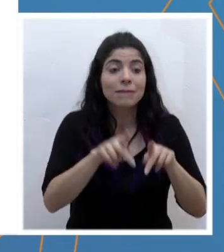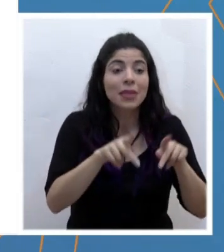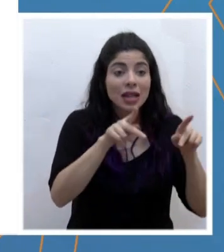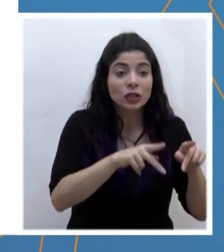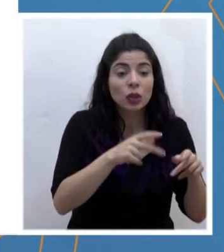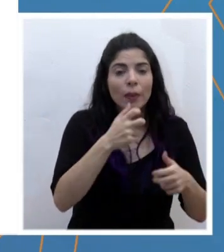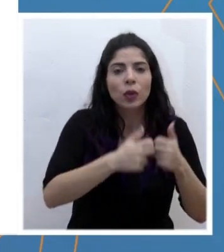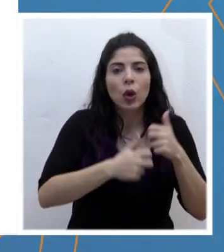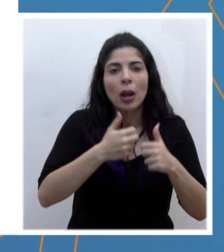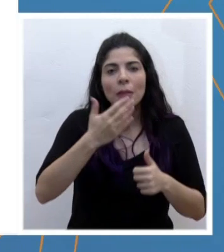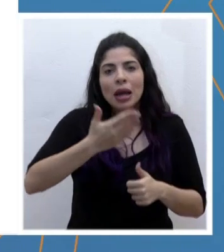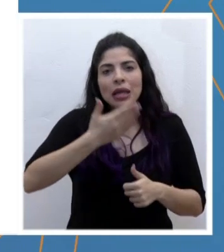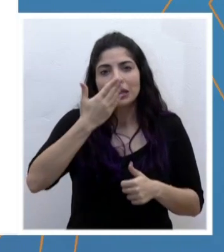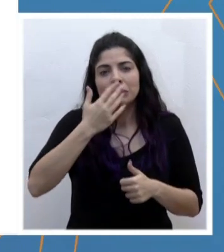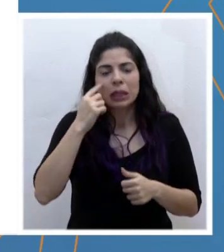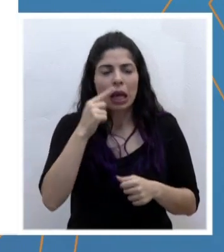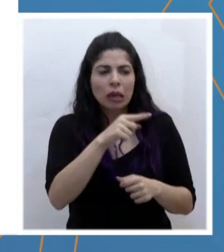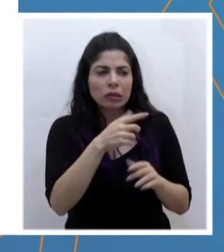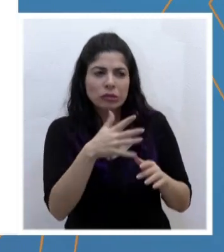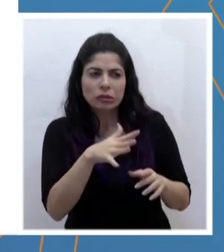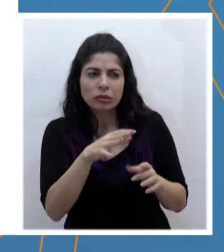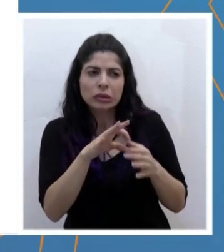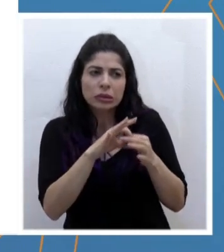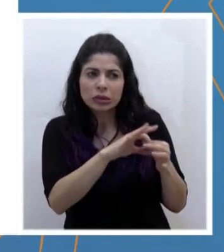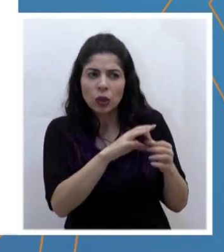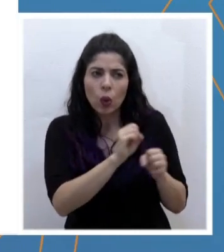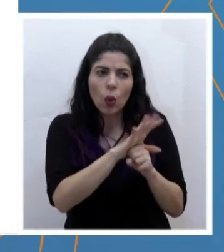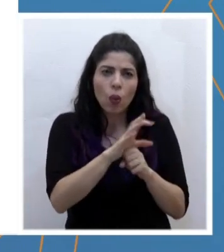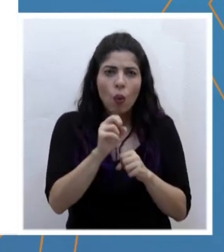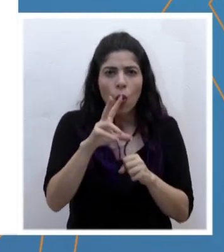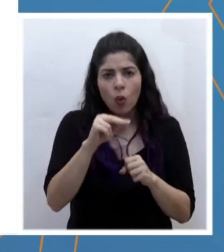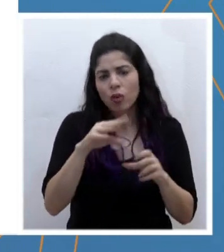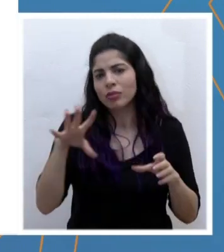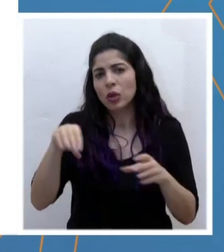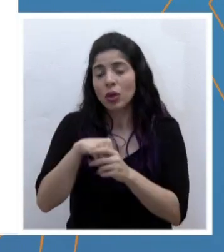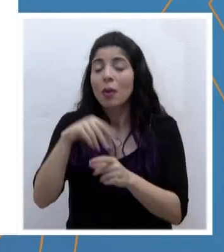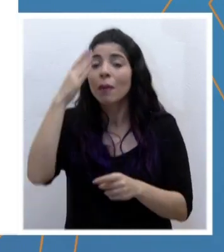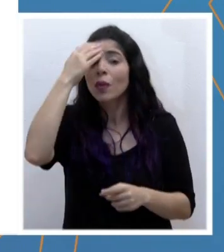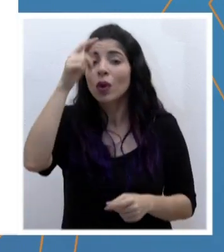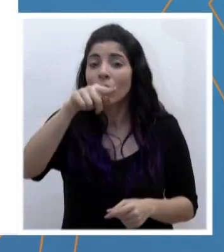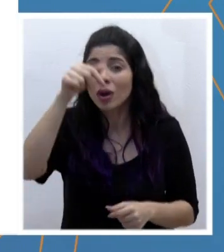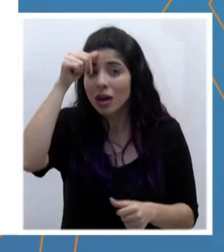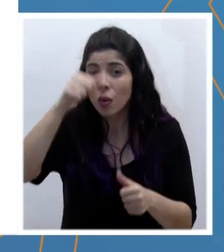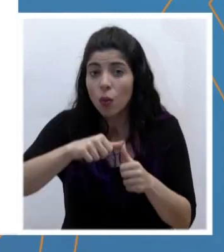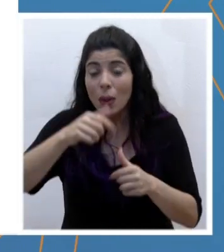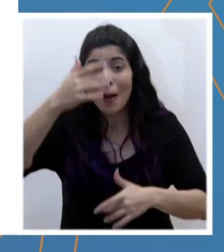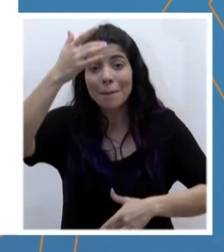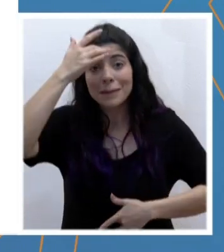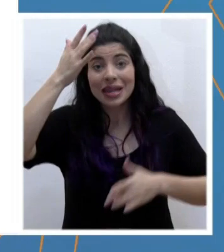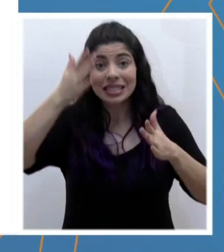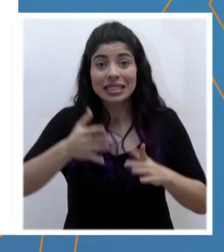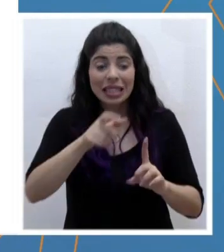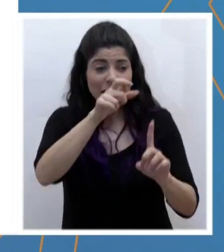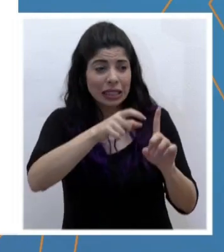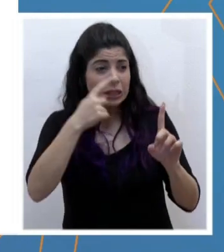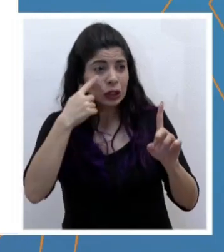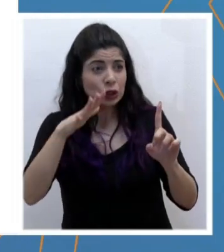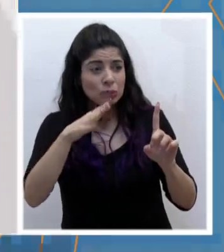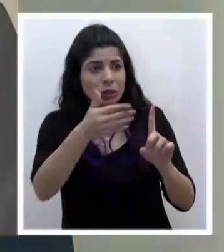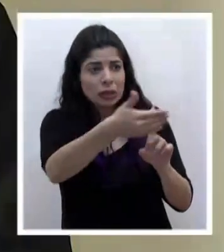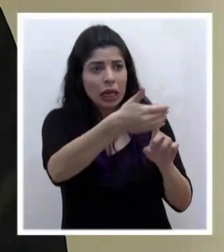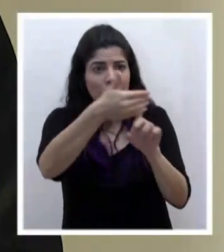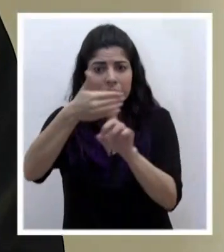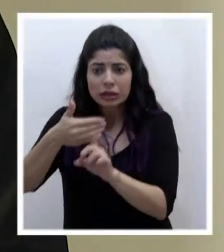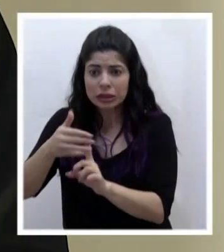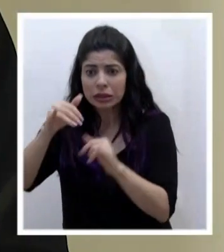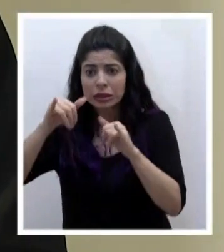condiciones respiratorias sospechosas asociadas al COVID-19. Y es que hay que recalcar que los pacientes sospechosos que ameritan internamiento